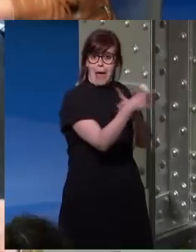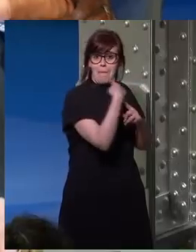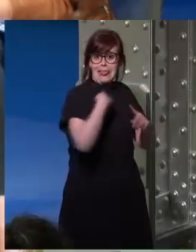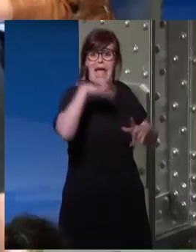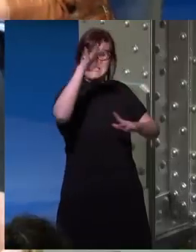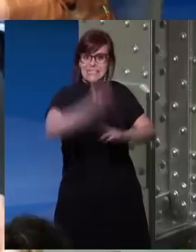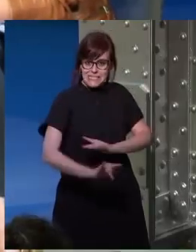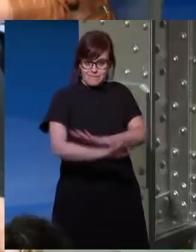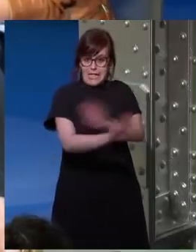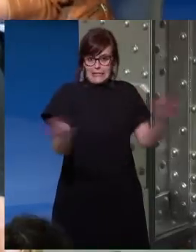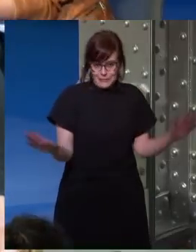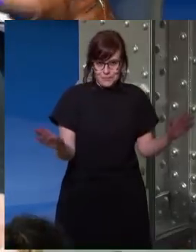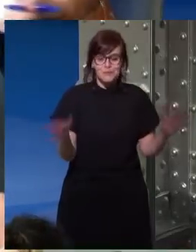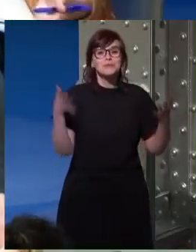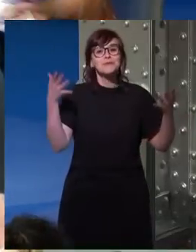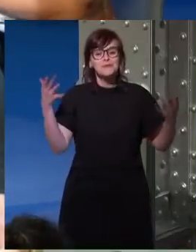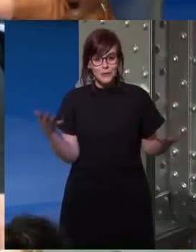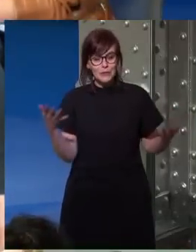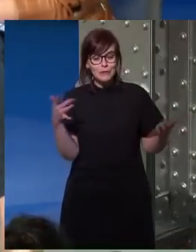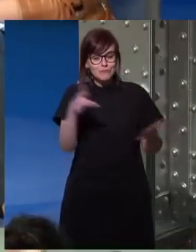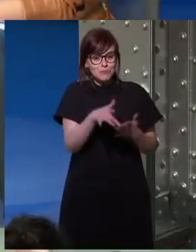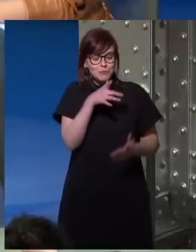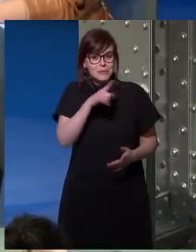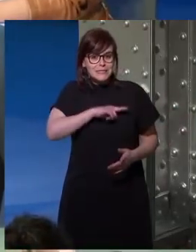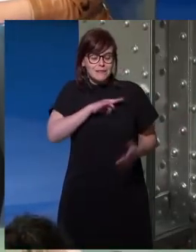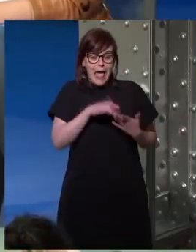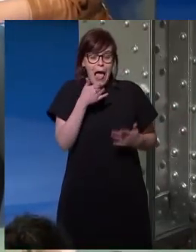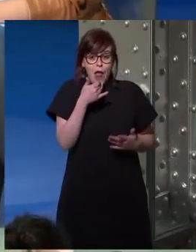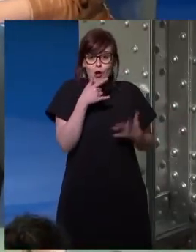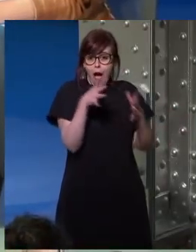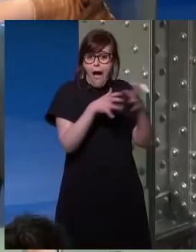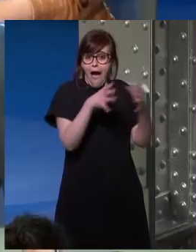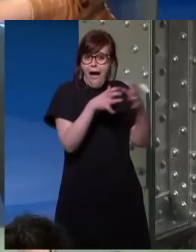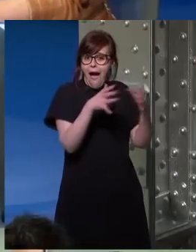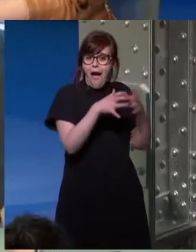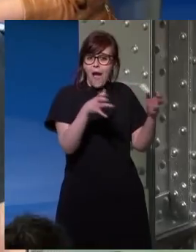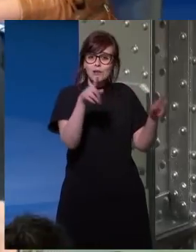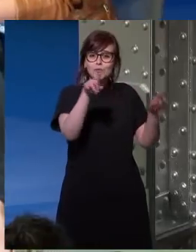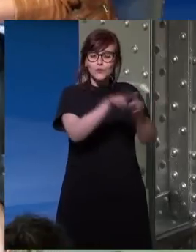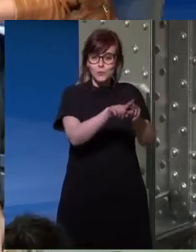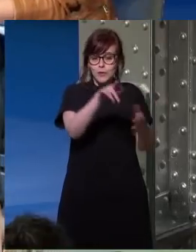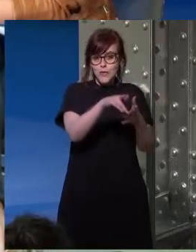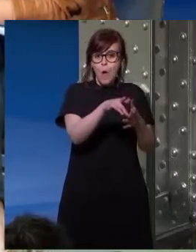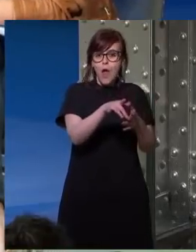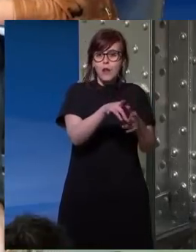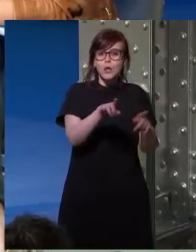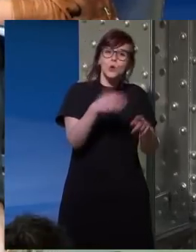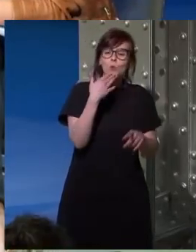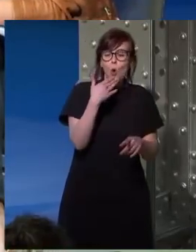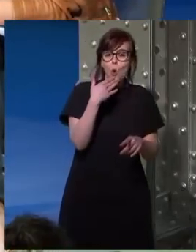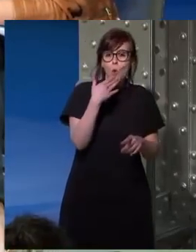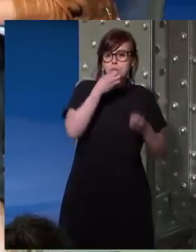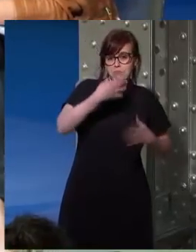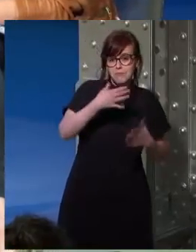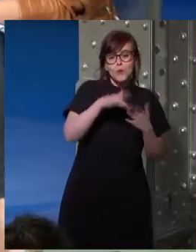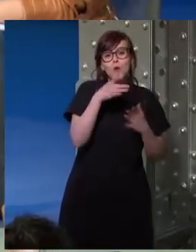sí. Dije, ya está, tengo ya lo que podía tener, todo lo que podía desear, que es tener a esta señora aquí presentando mi libro. Es un sueño. Así que